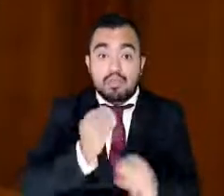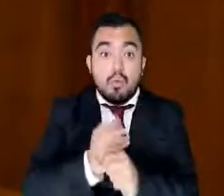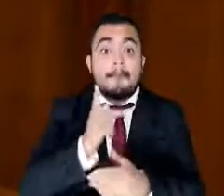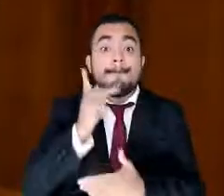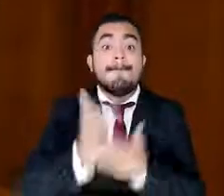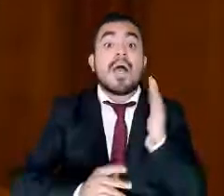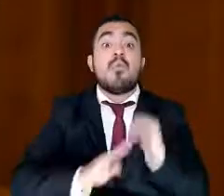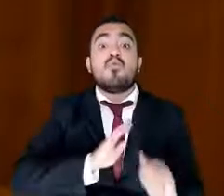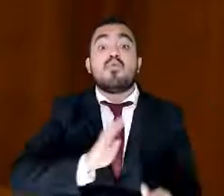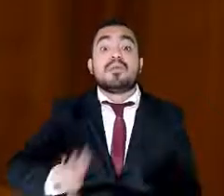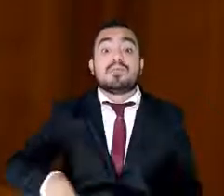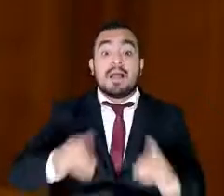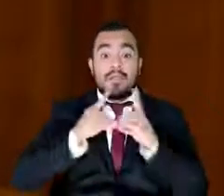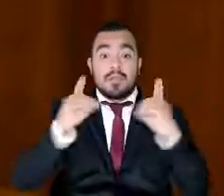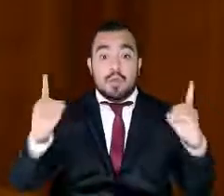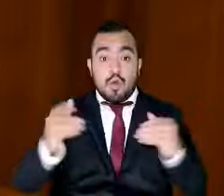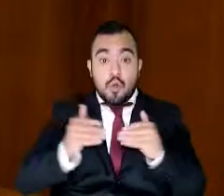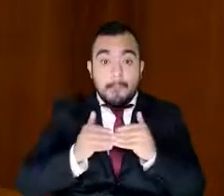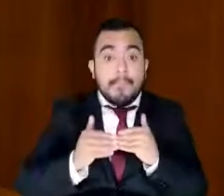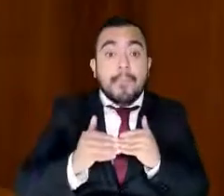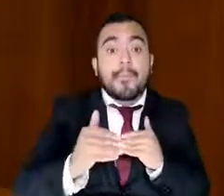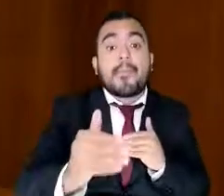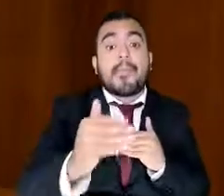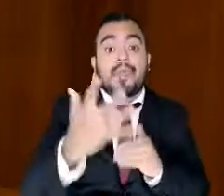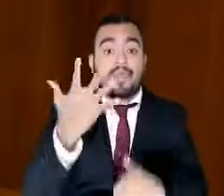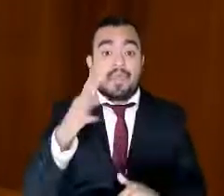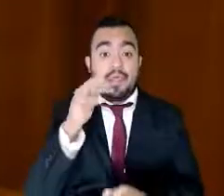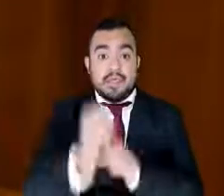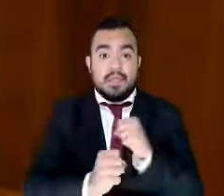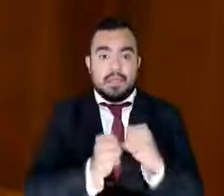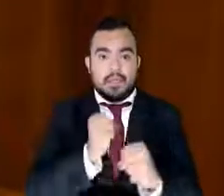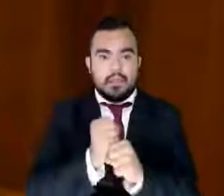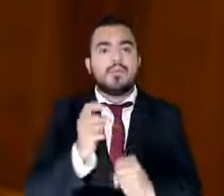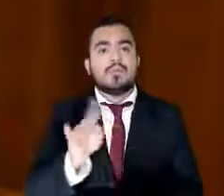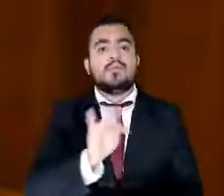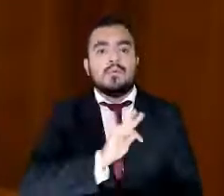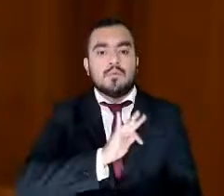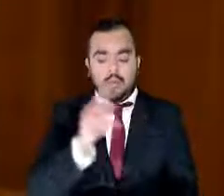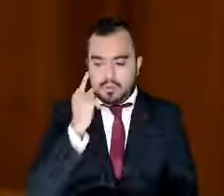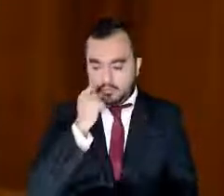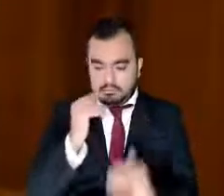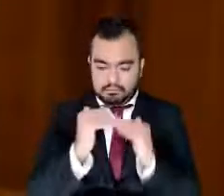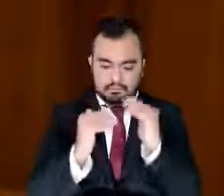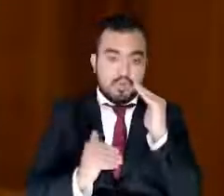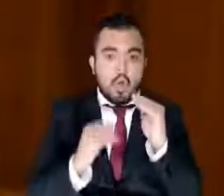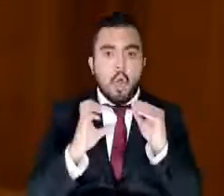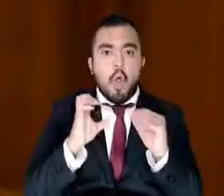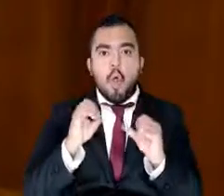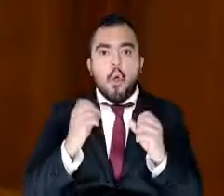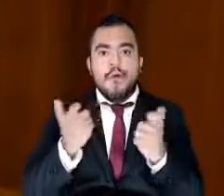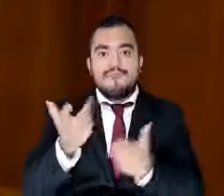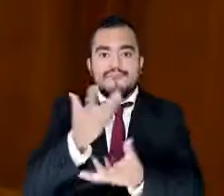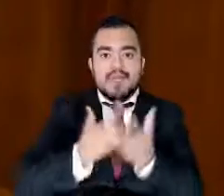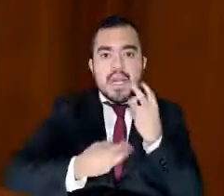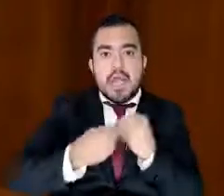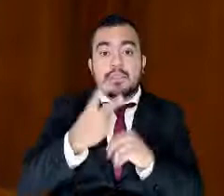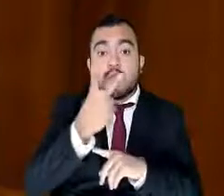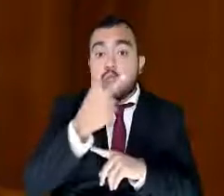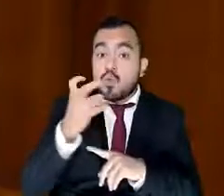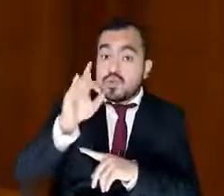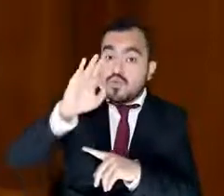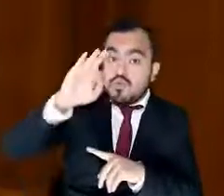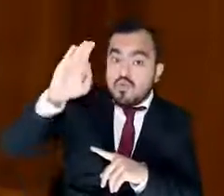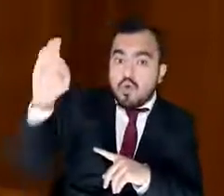urbano, al cabo de 10 años puede ver reducidos o puede ver presionadas sus finanzas en más de un